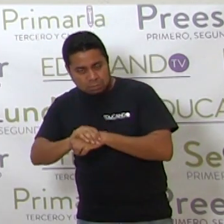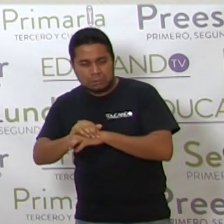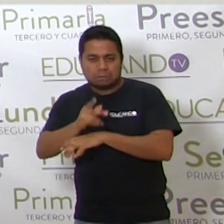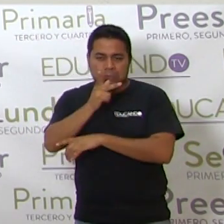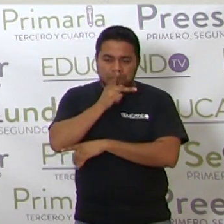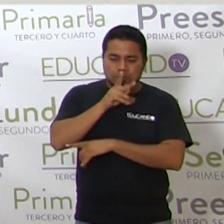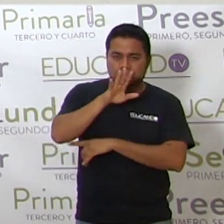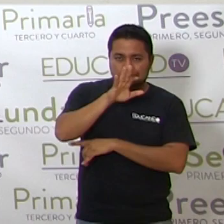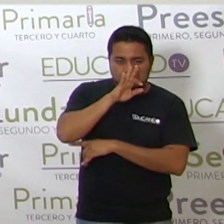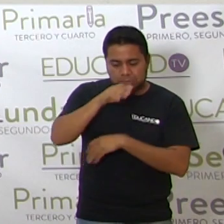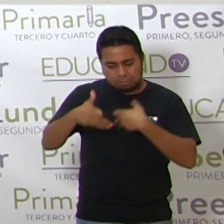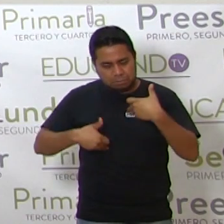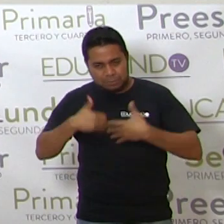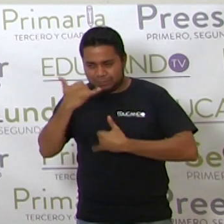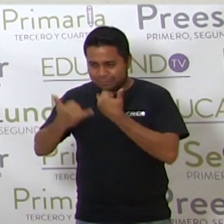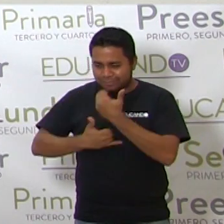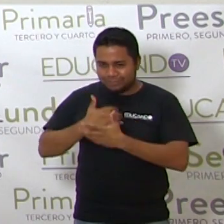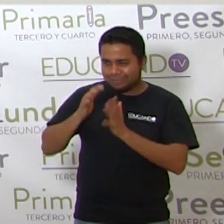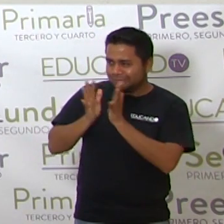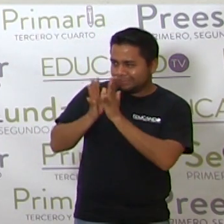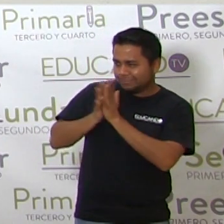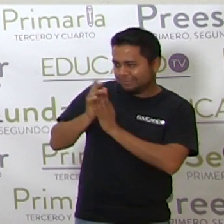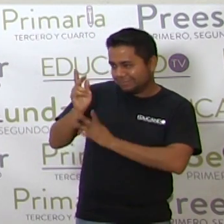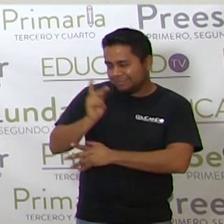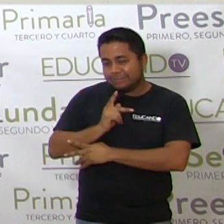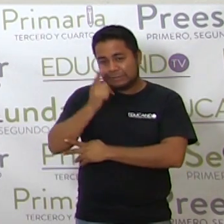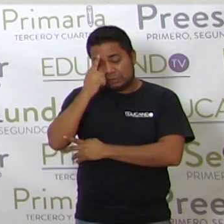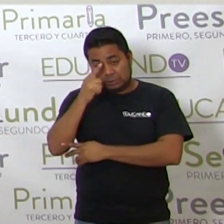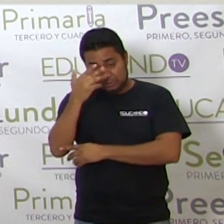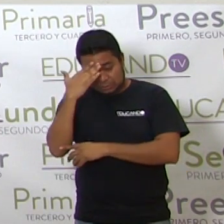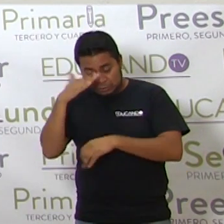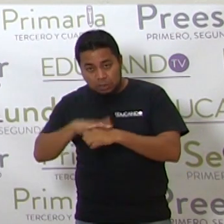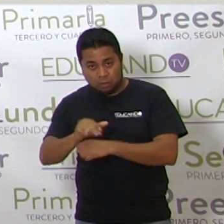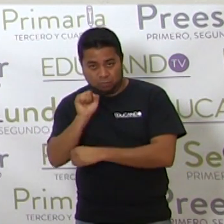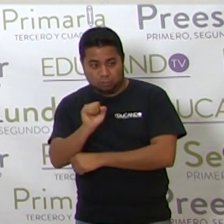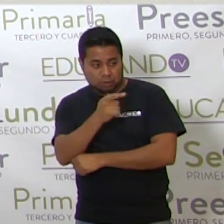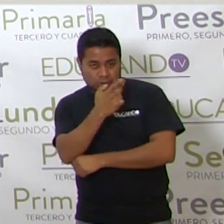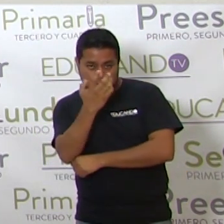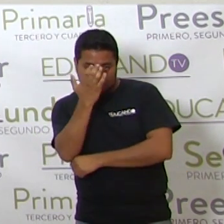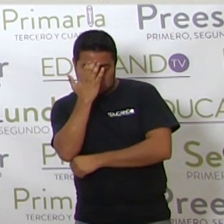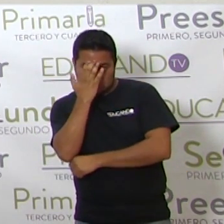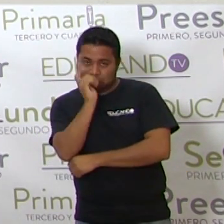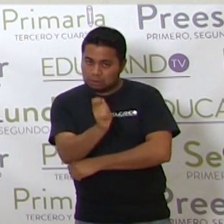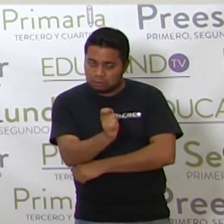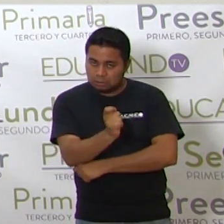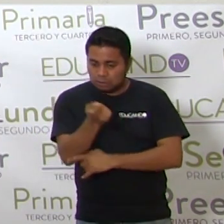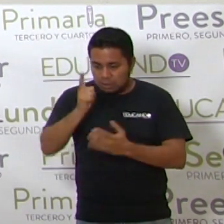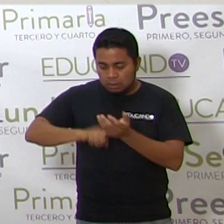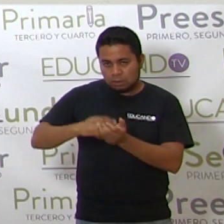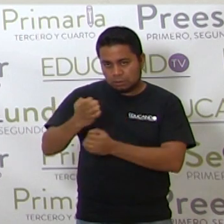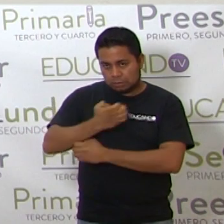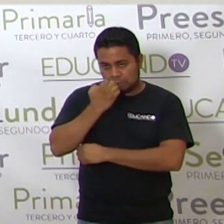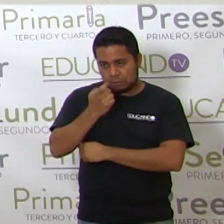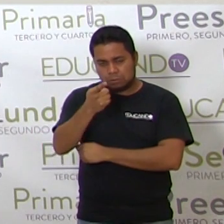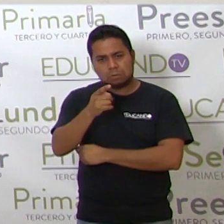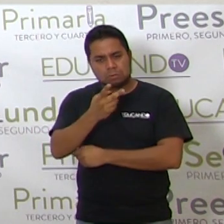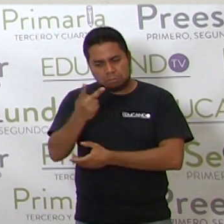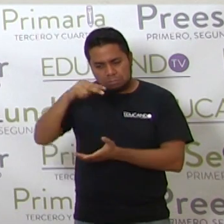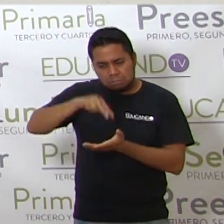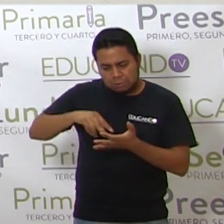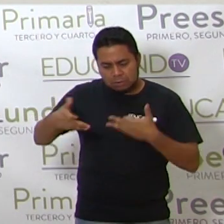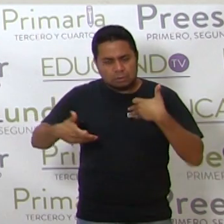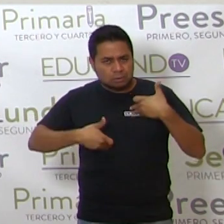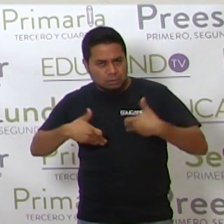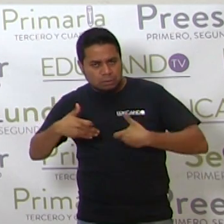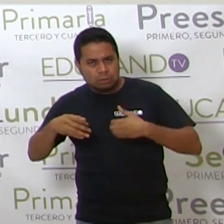papá con mamá jugar con ellos para que tú puedas reforzar dicho conocimiento en la escuela también puedes presentar obras de